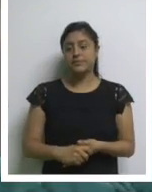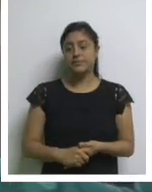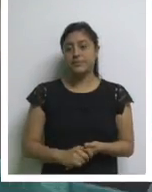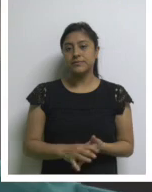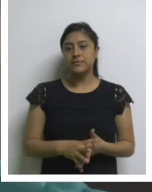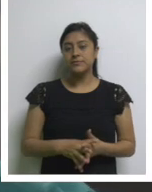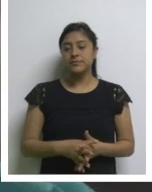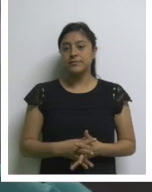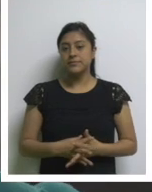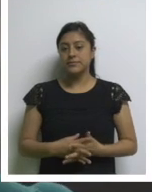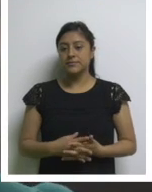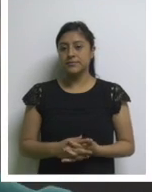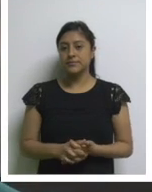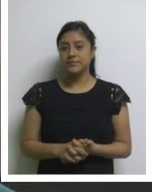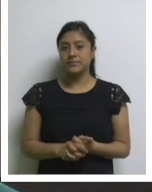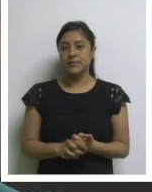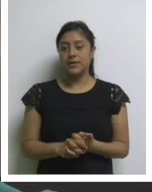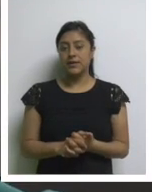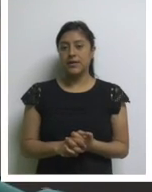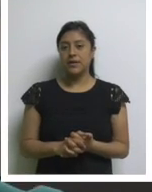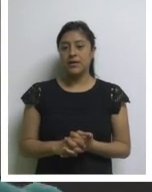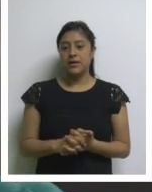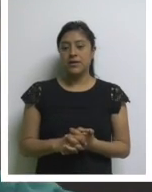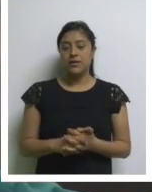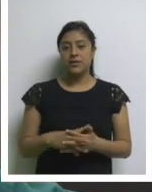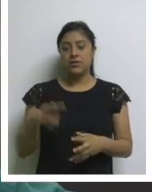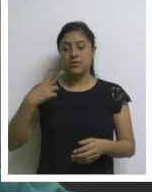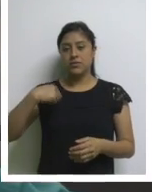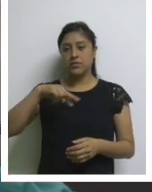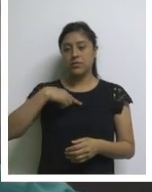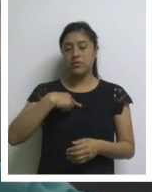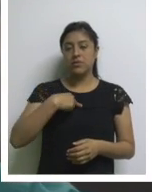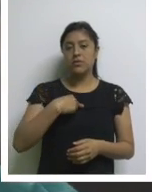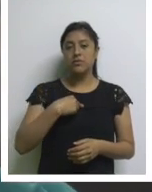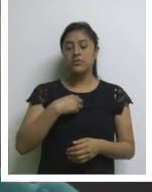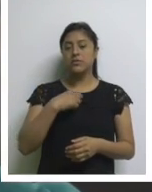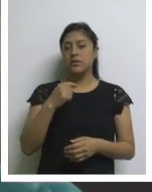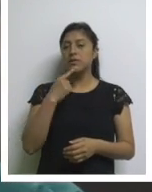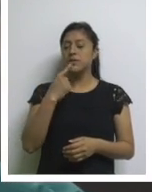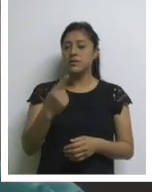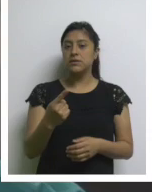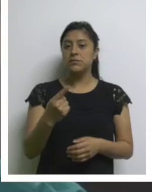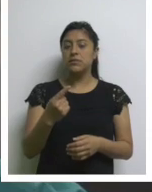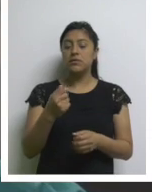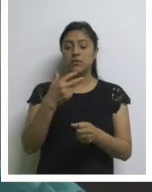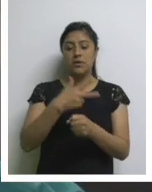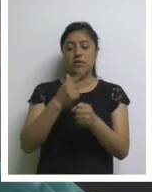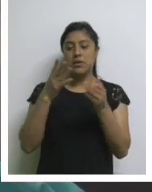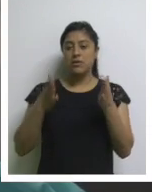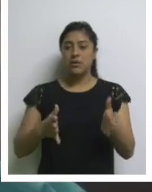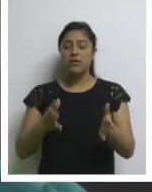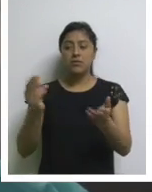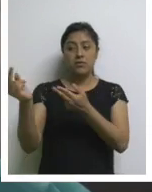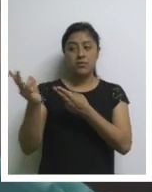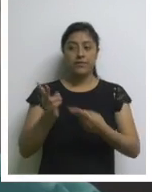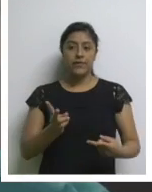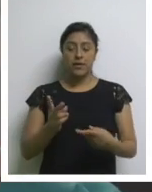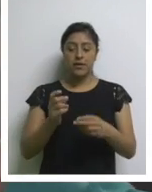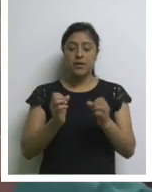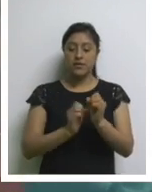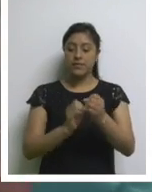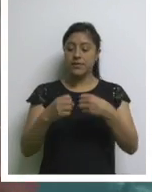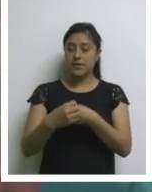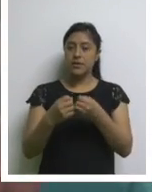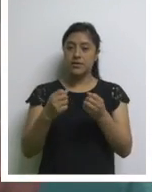esta renovación, como tú lo mencionabas, pues nosotros lo que recomendamos primeramente es de que los ciudadanos cuando se acerquen a